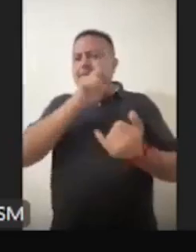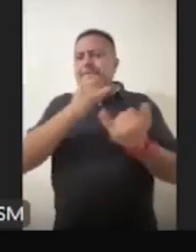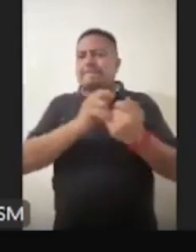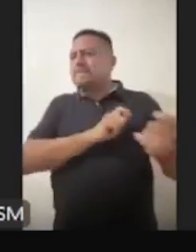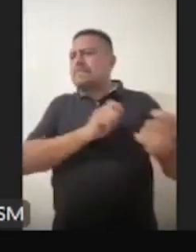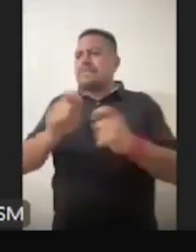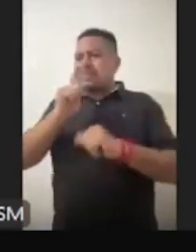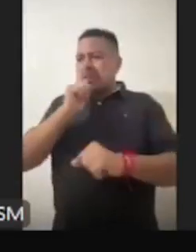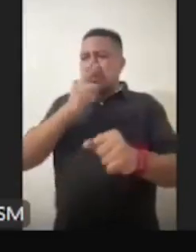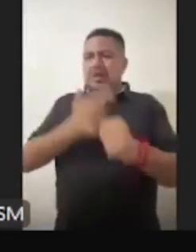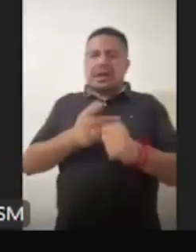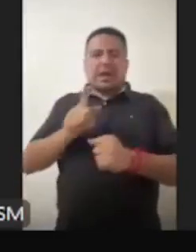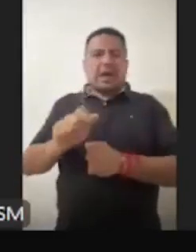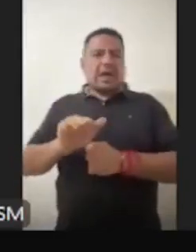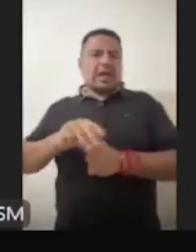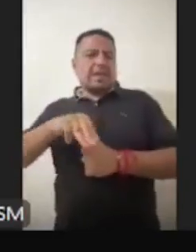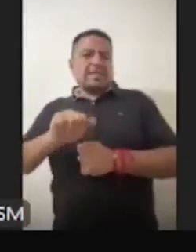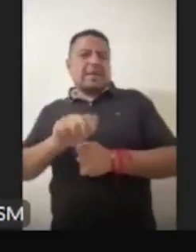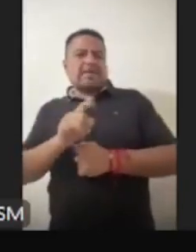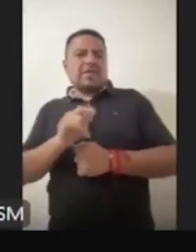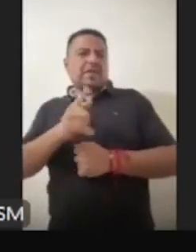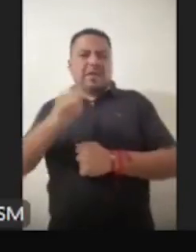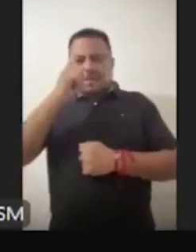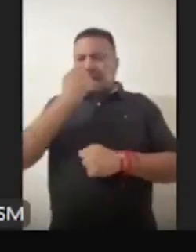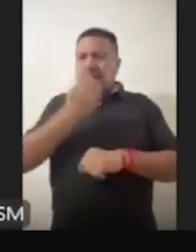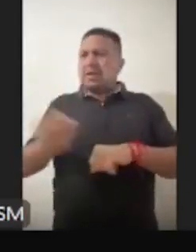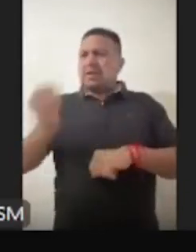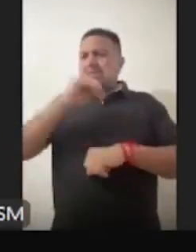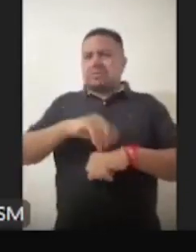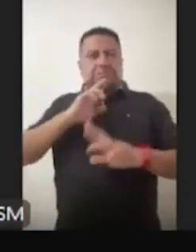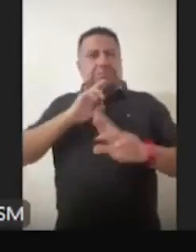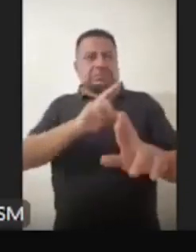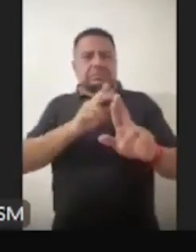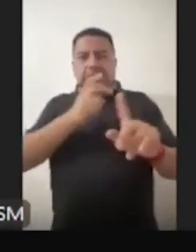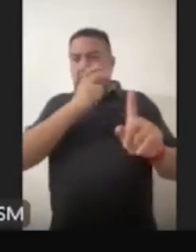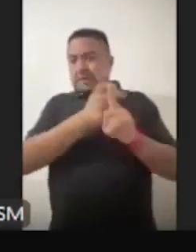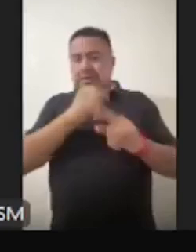de la magistrada Almadelia Eugenio Alcaraz para su sustanciación. Este órgano